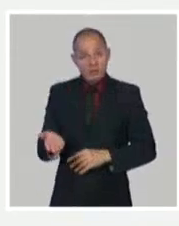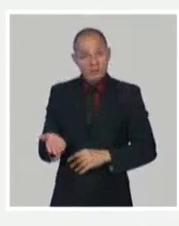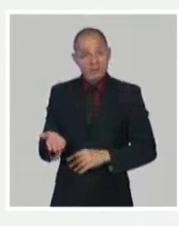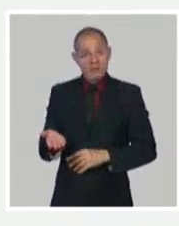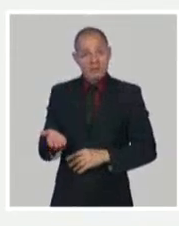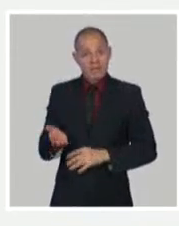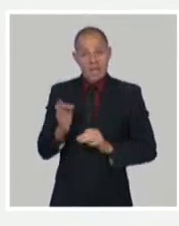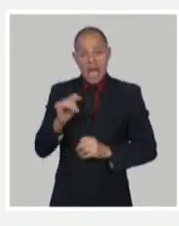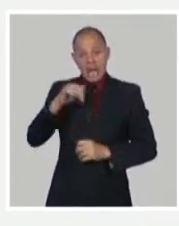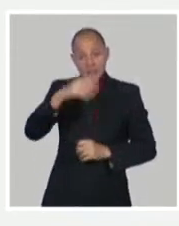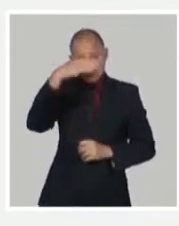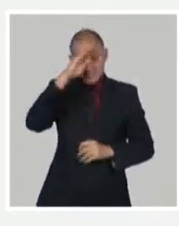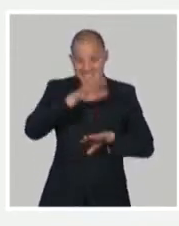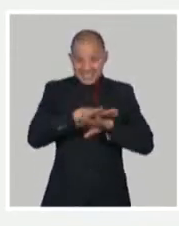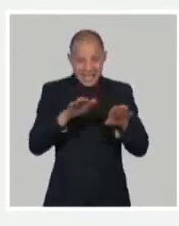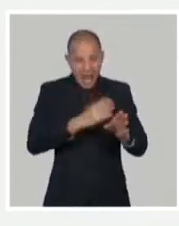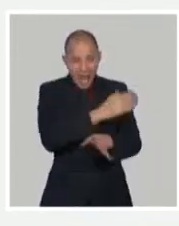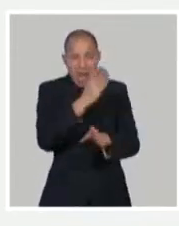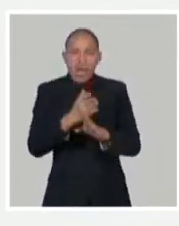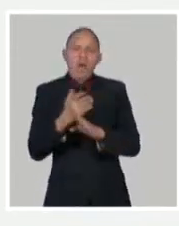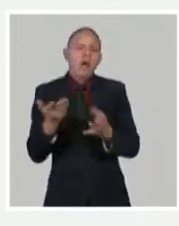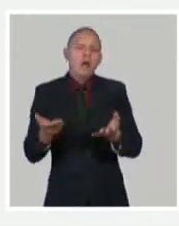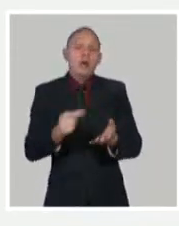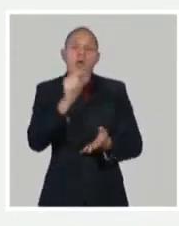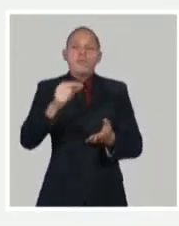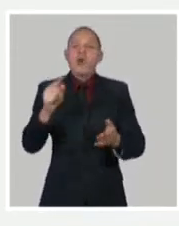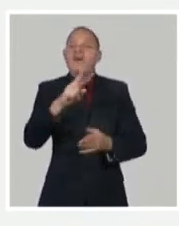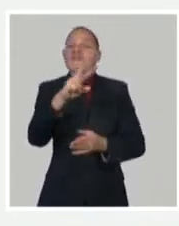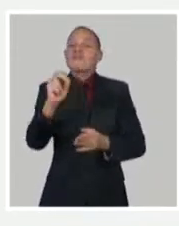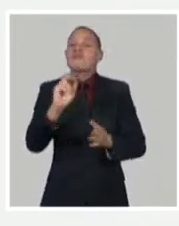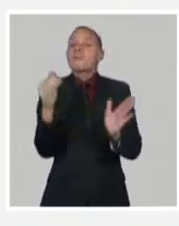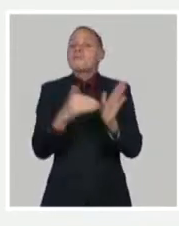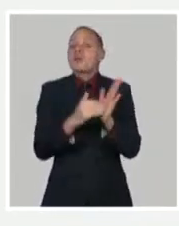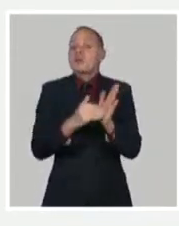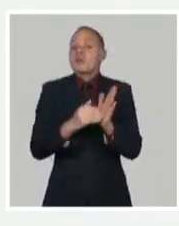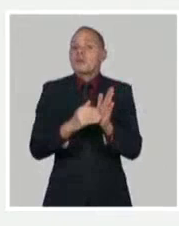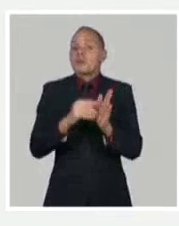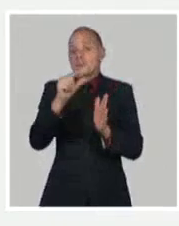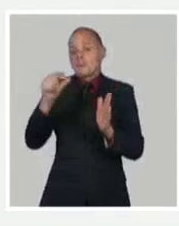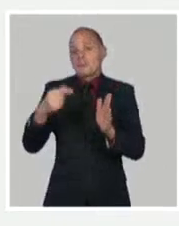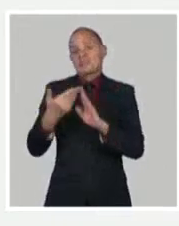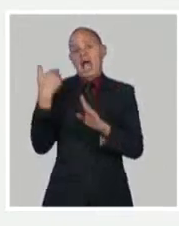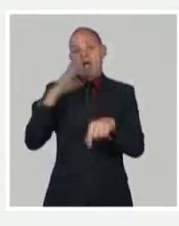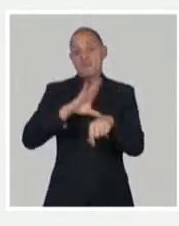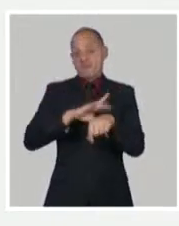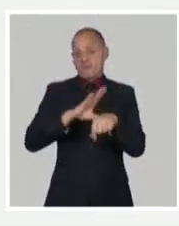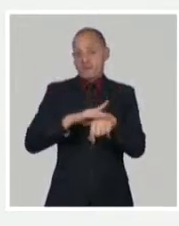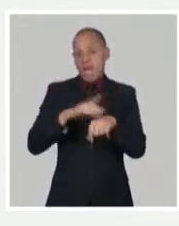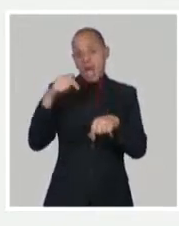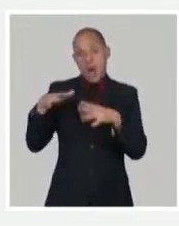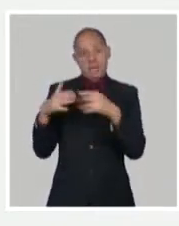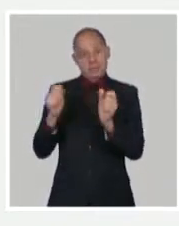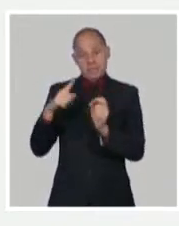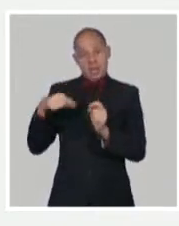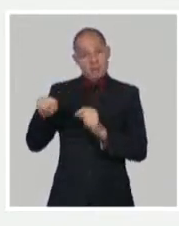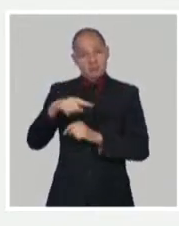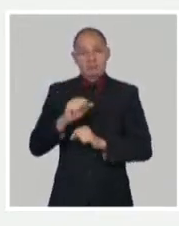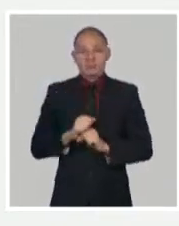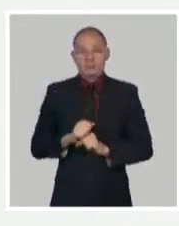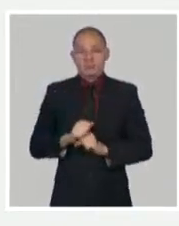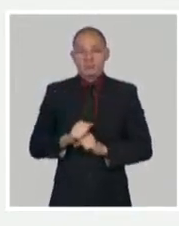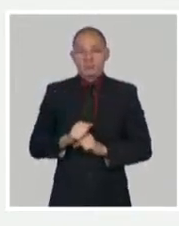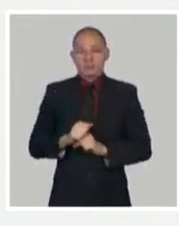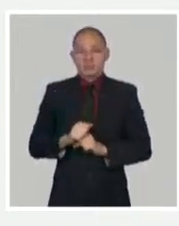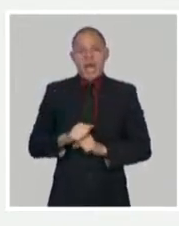más de 20.000 y debemos un momento llegar a un momento convaleciente, pero además en el mundo hay muchos convalecientes también que van a